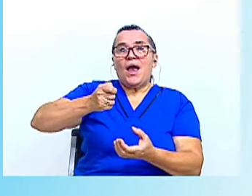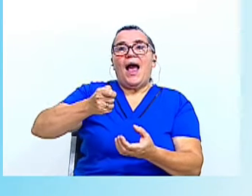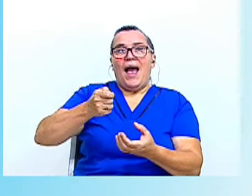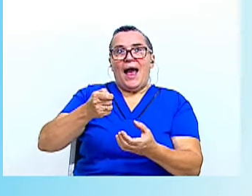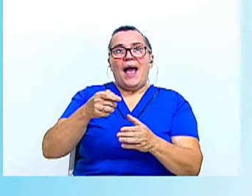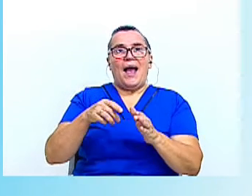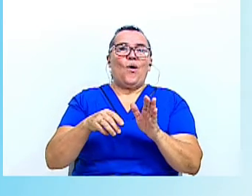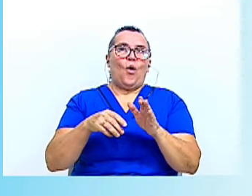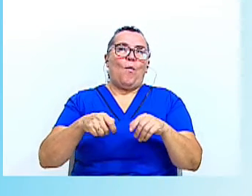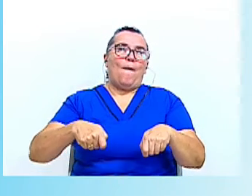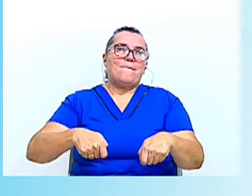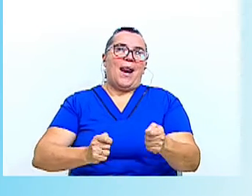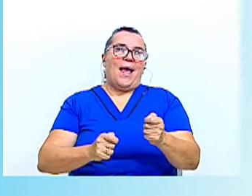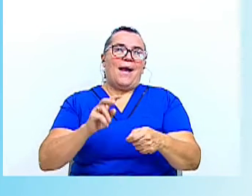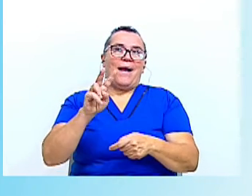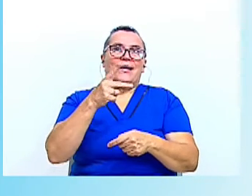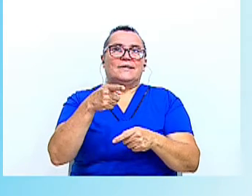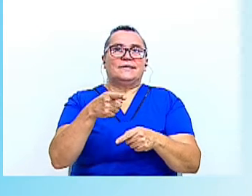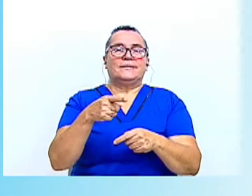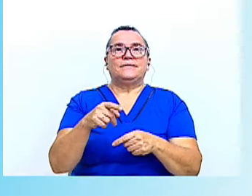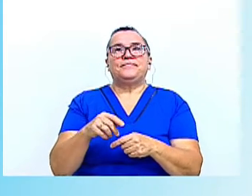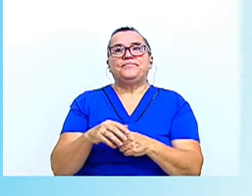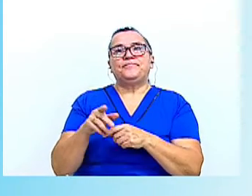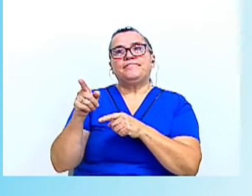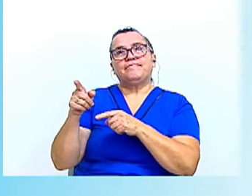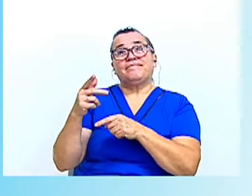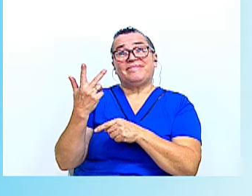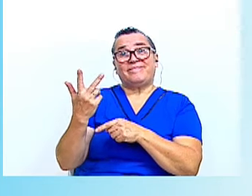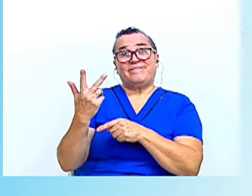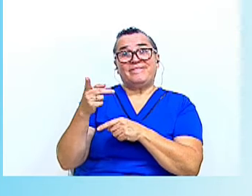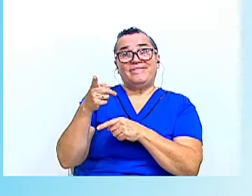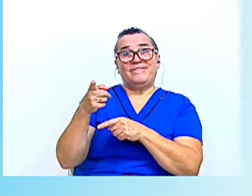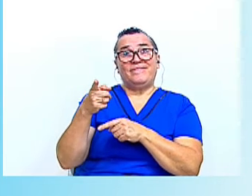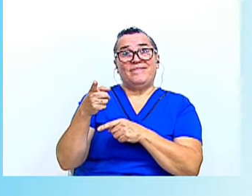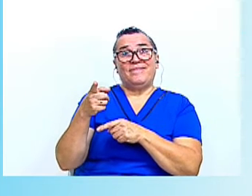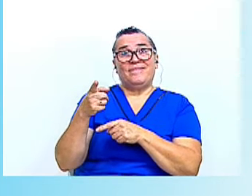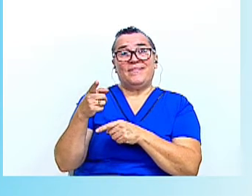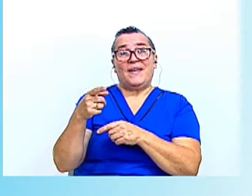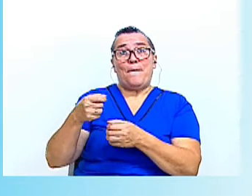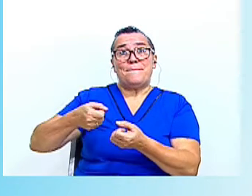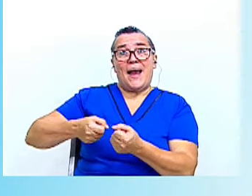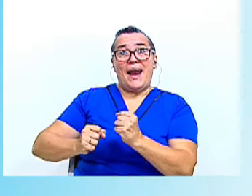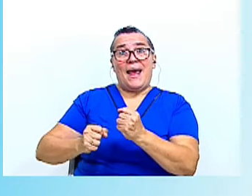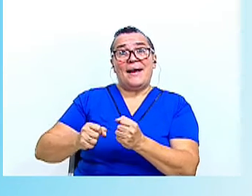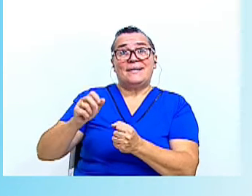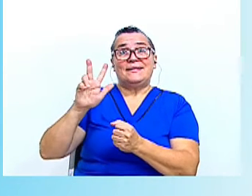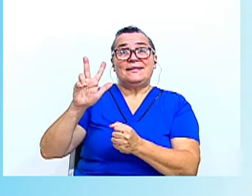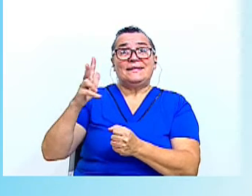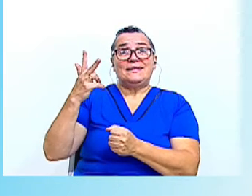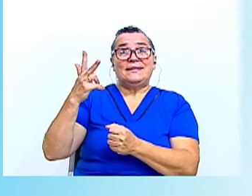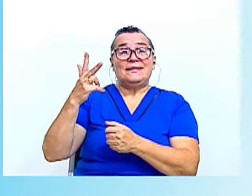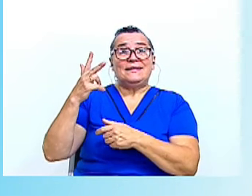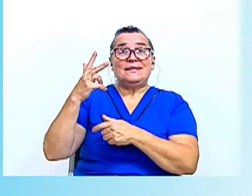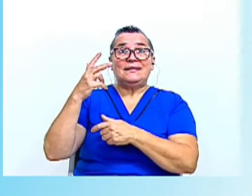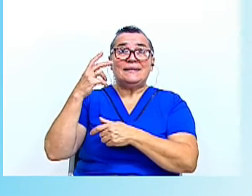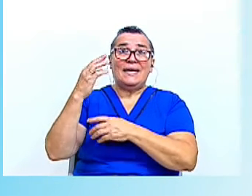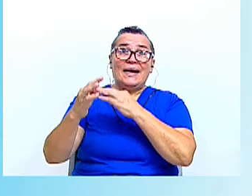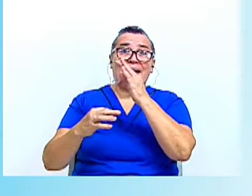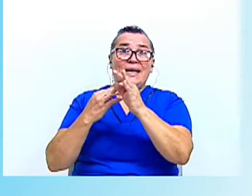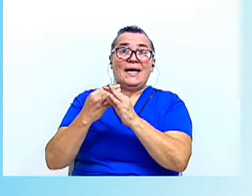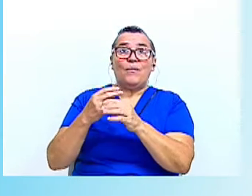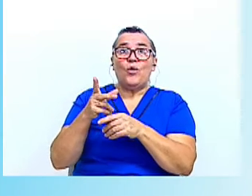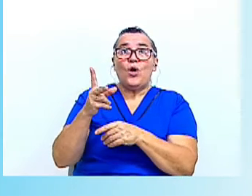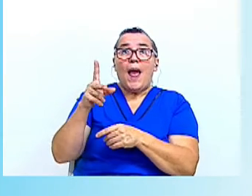como palancas de segundo género. En las palancas de tercer género podemos ilustrar las pinzas.